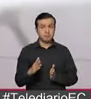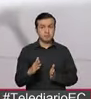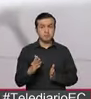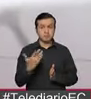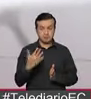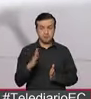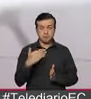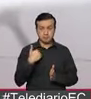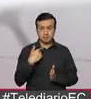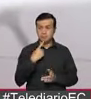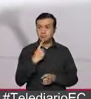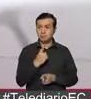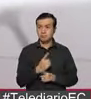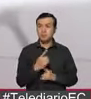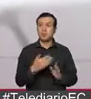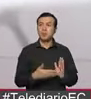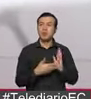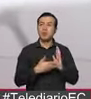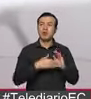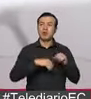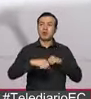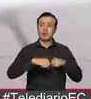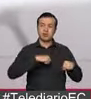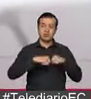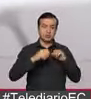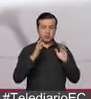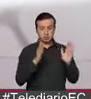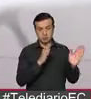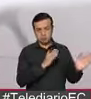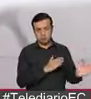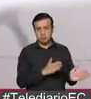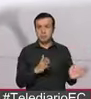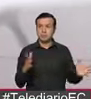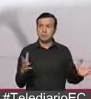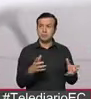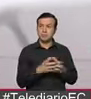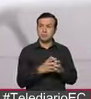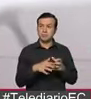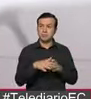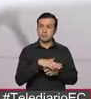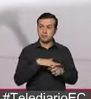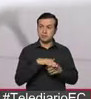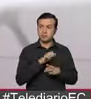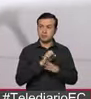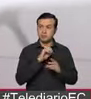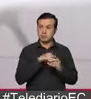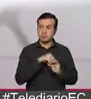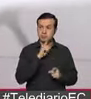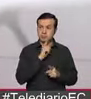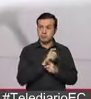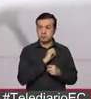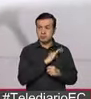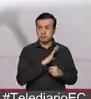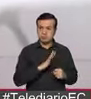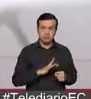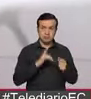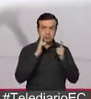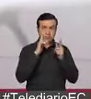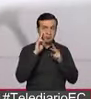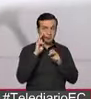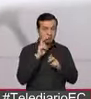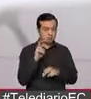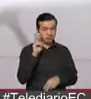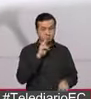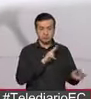este este modelo de gestión organizativo está desconcentrado en el territorio para la prevención para la investigación y